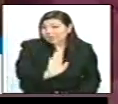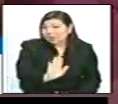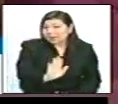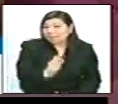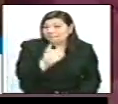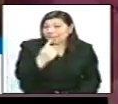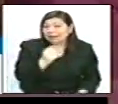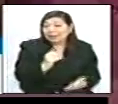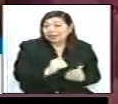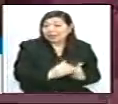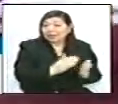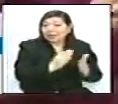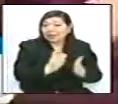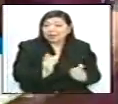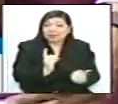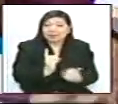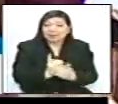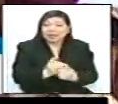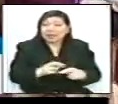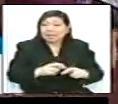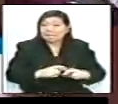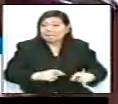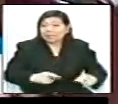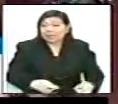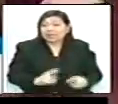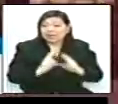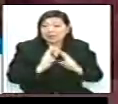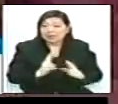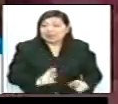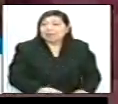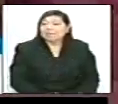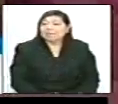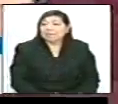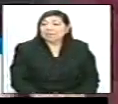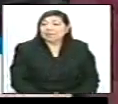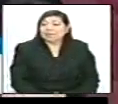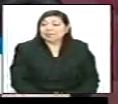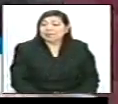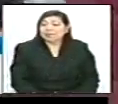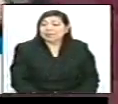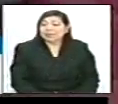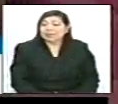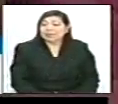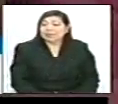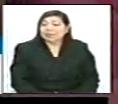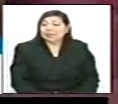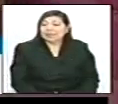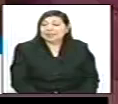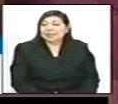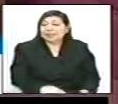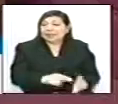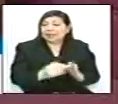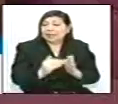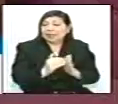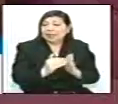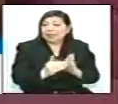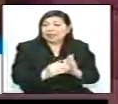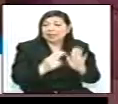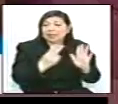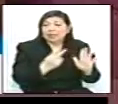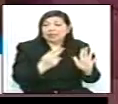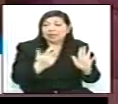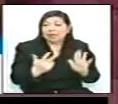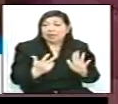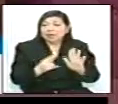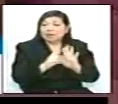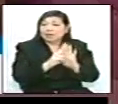para pasarlo directamente al pleno porque tenemos que resolver de manera inmediata. Les voy a dar lectura del artículo